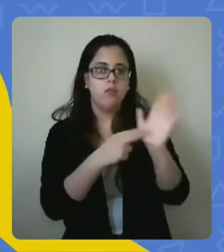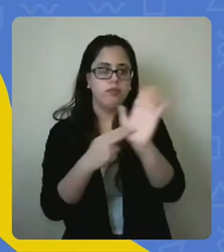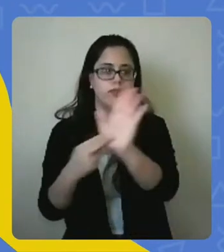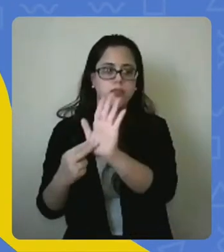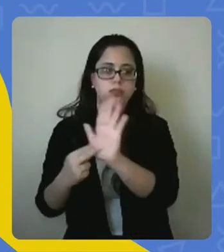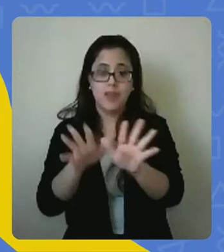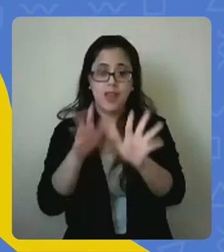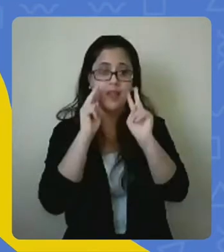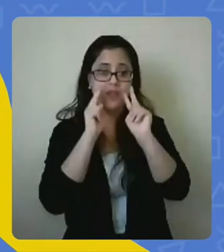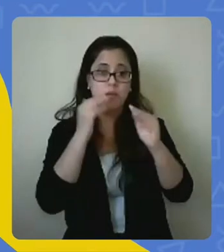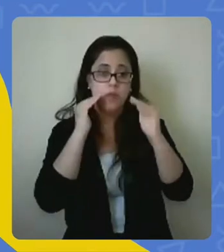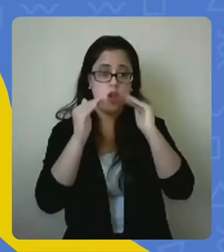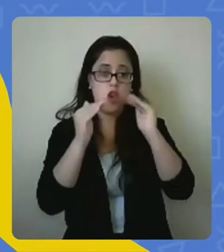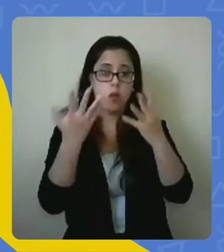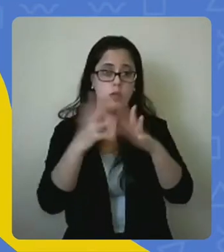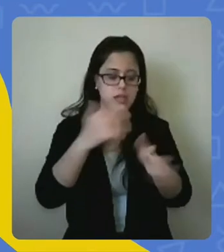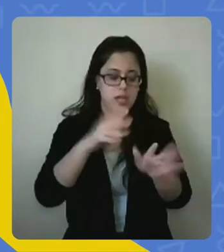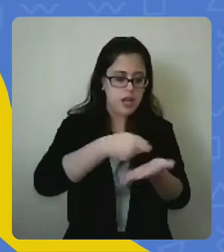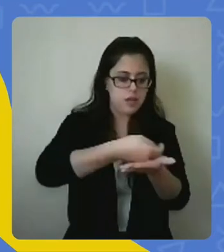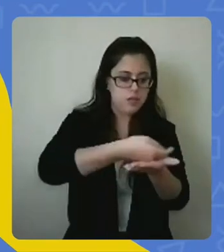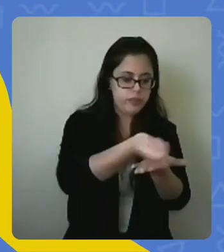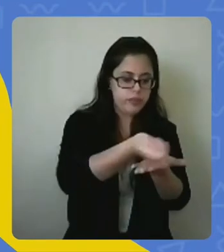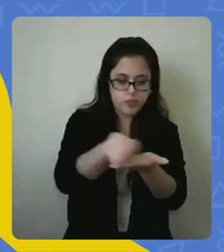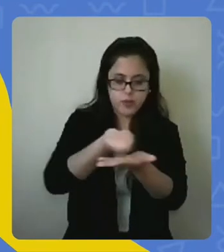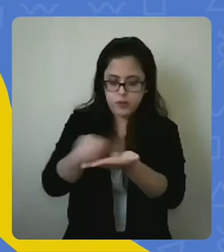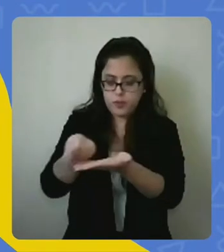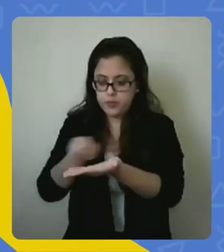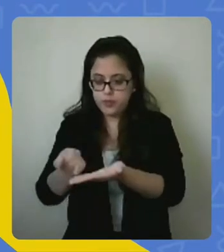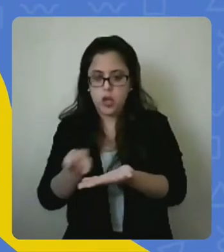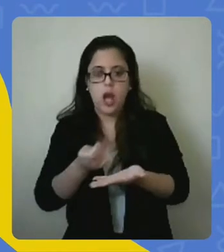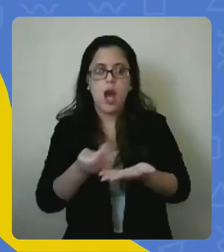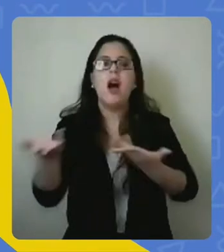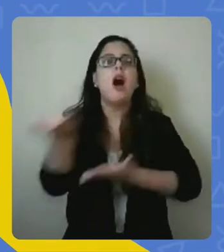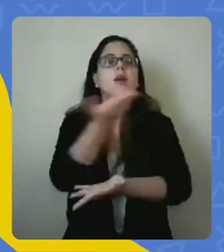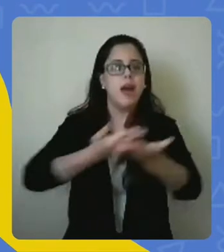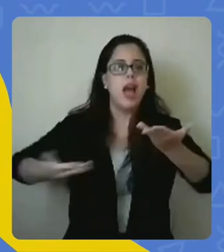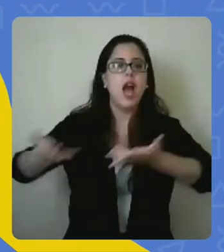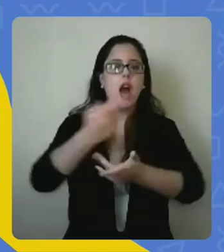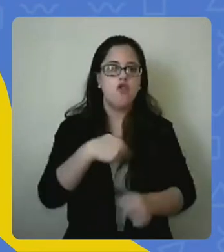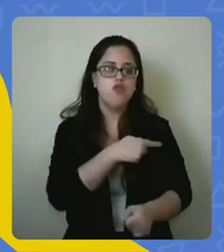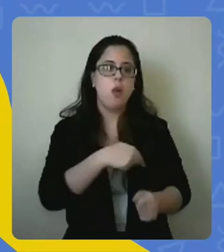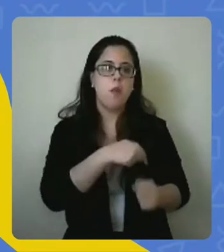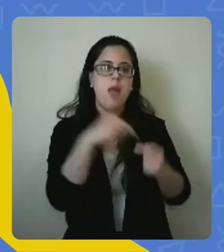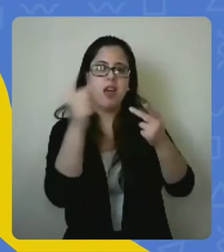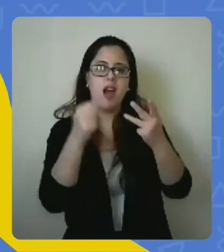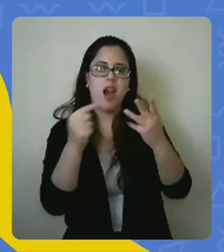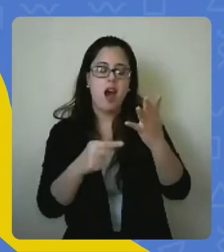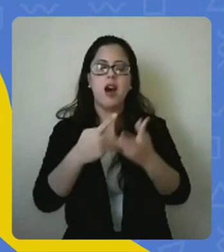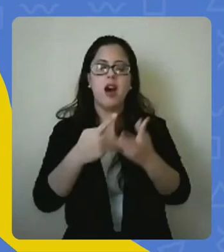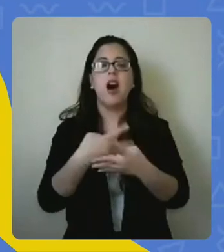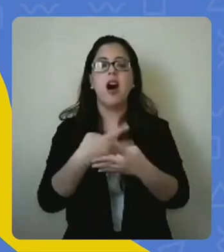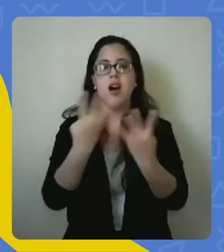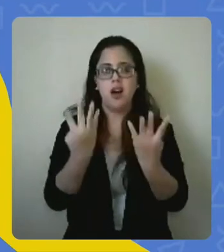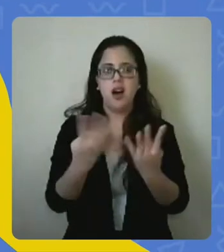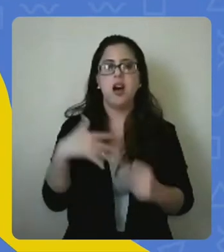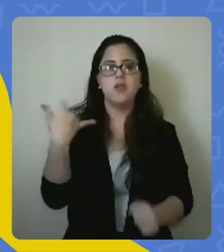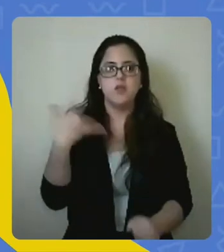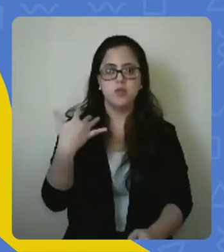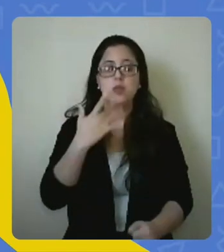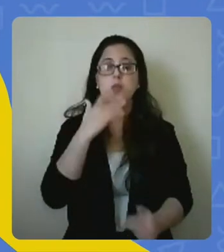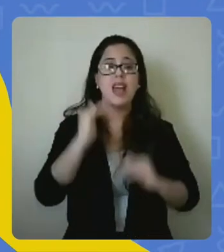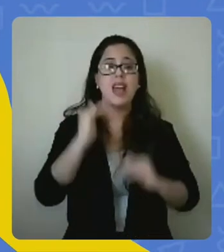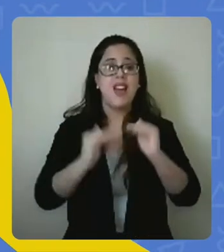poniendo las cartas y las están nombrando para que podamos compartir los nombres de las cartas, que es muy importante, porque de pronto hay animales